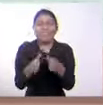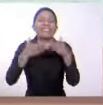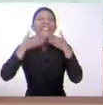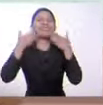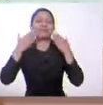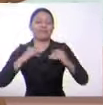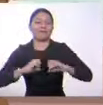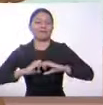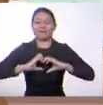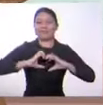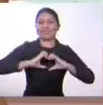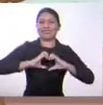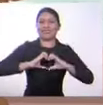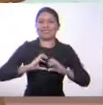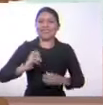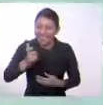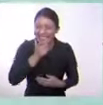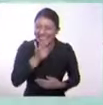corazón.